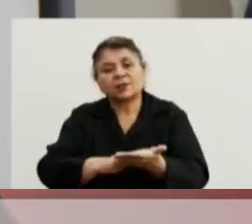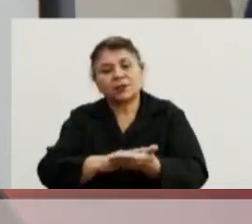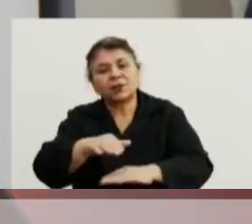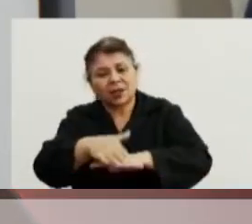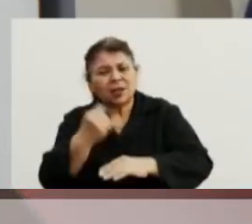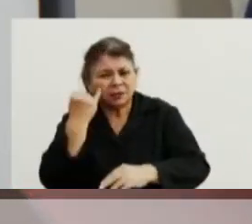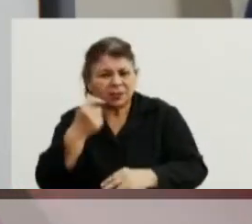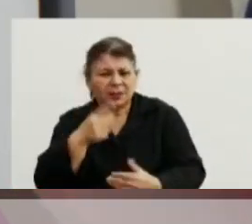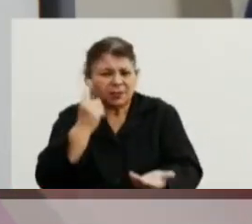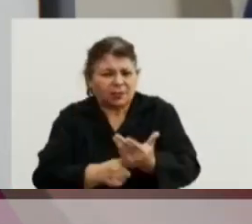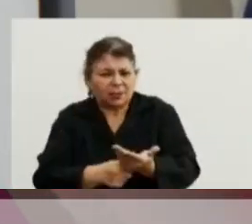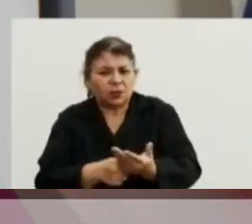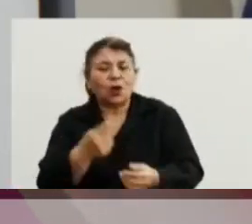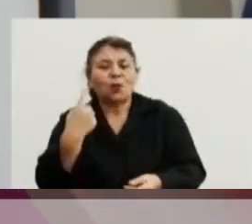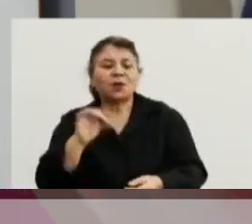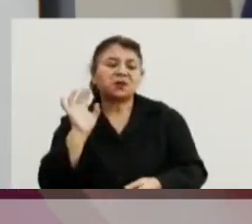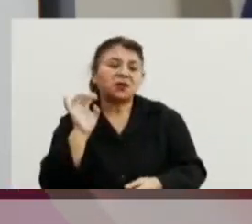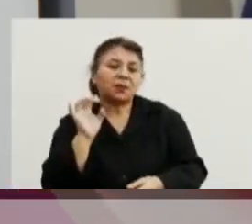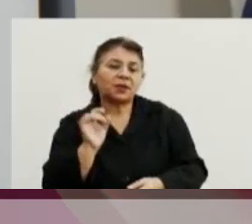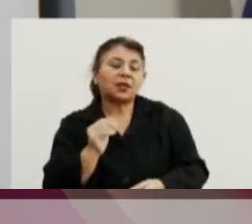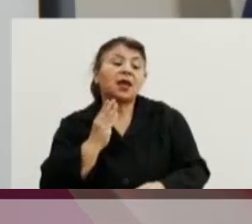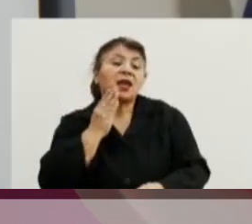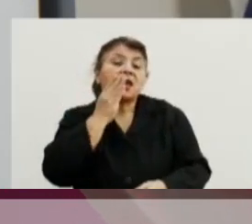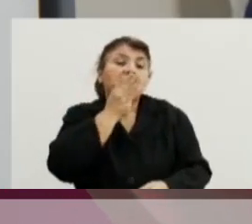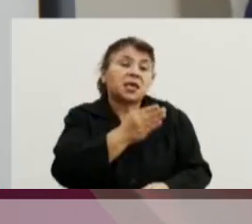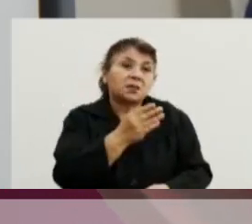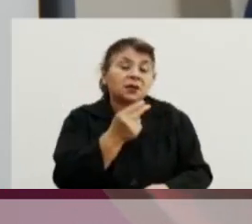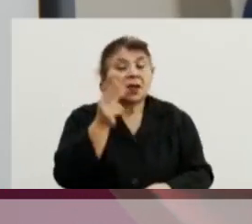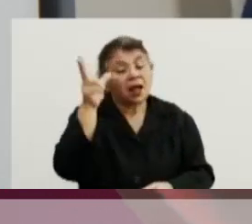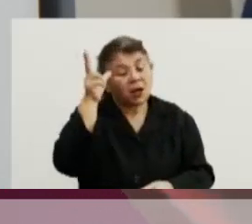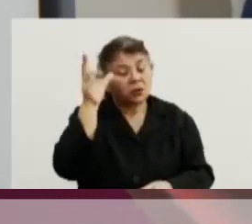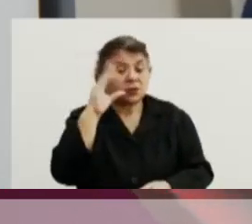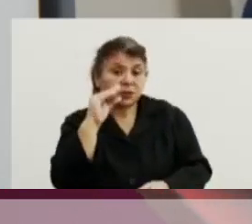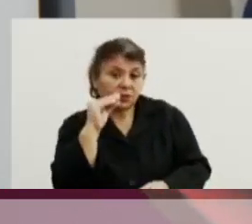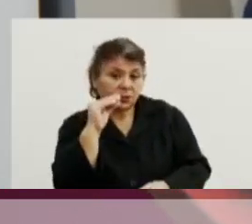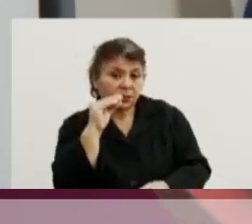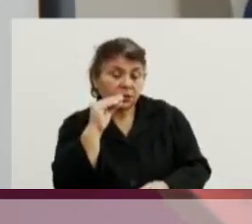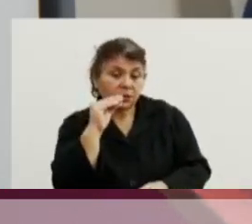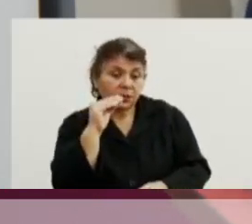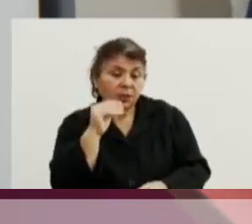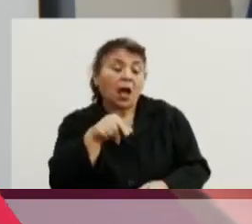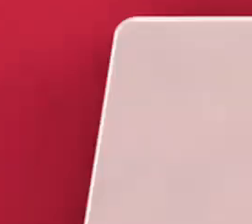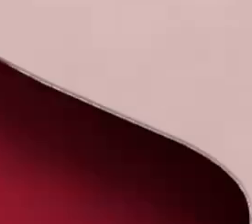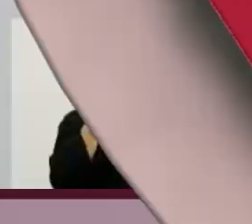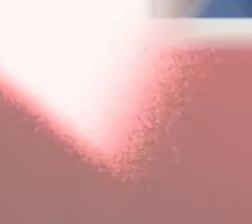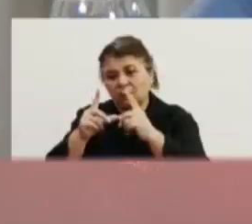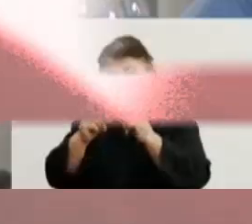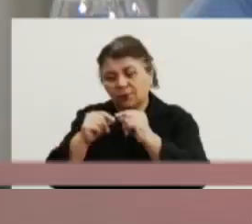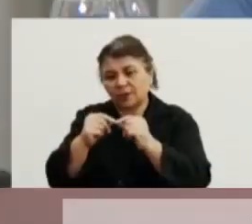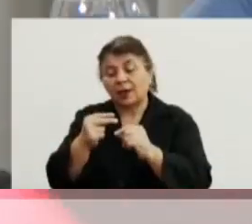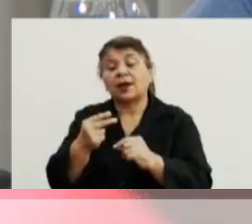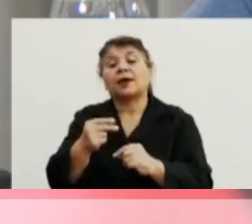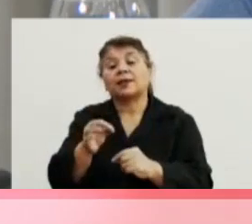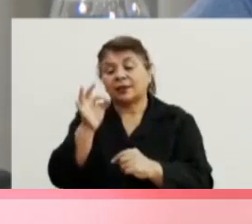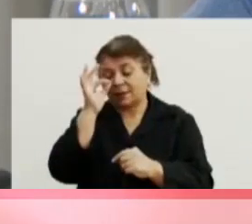de la economía informal. A través de una base de datos, los sanjuaninos que no tengan ningún beneficio social podrán inscribirse. El pago